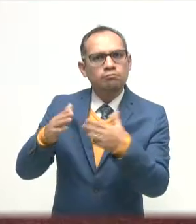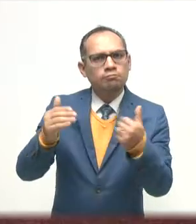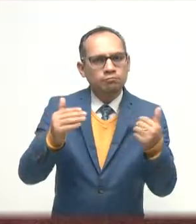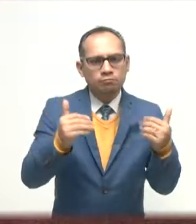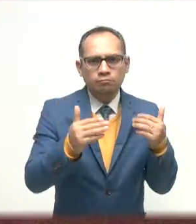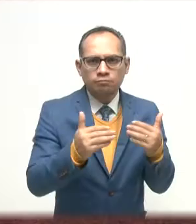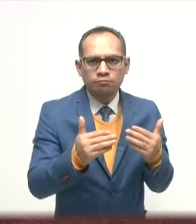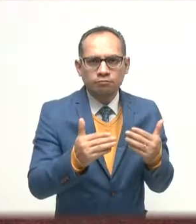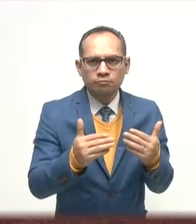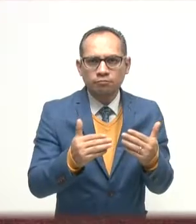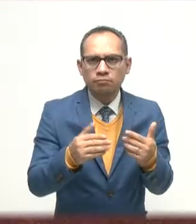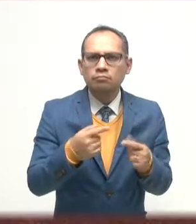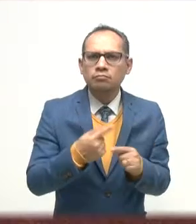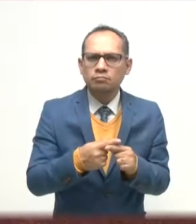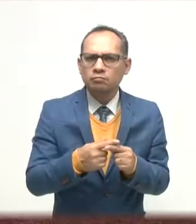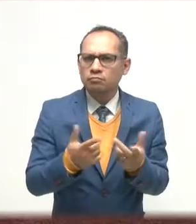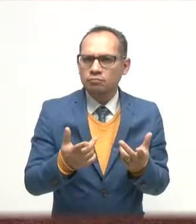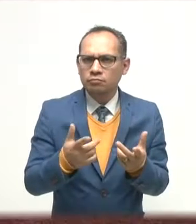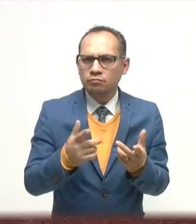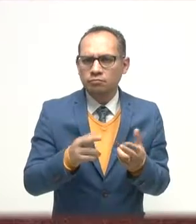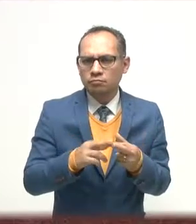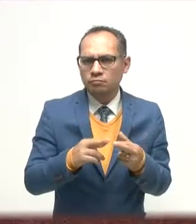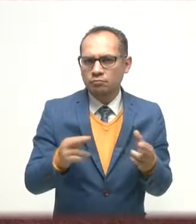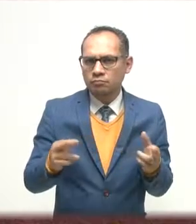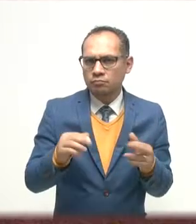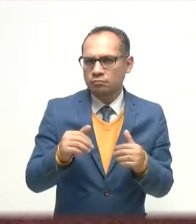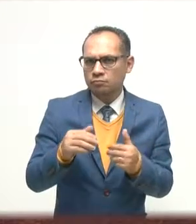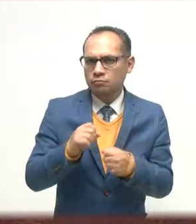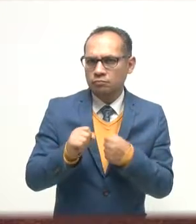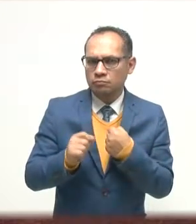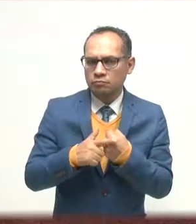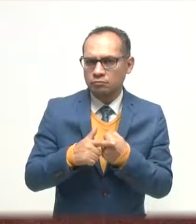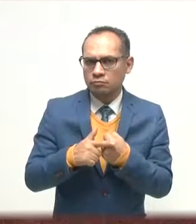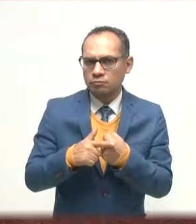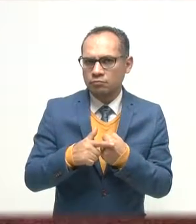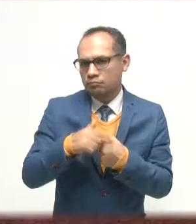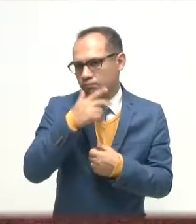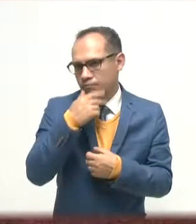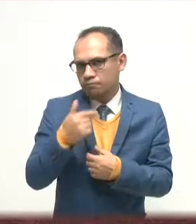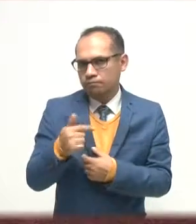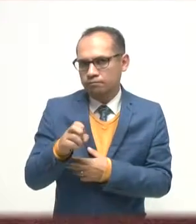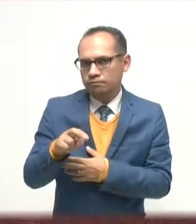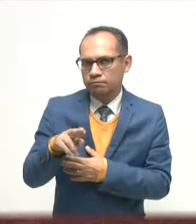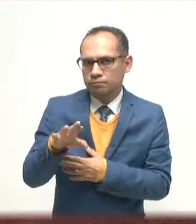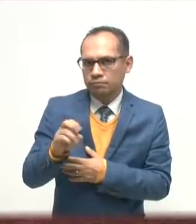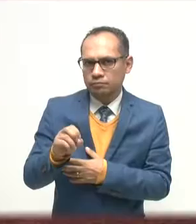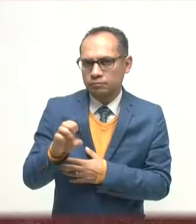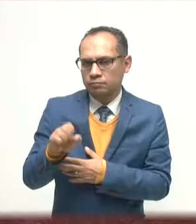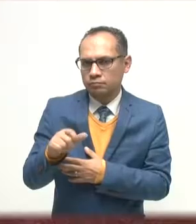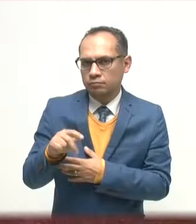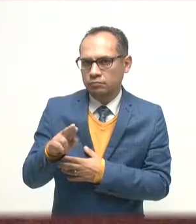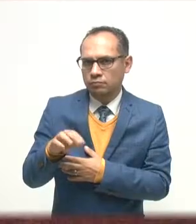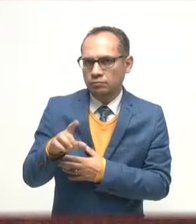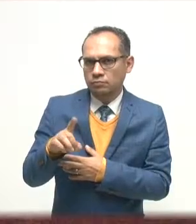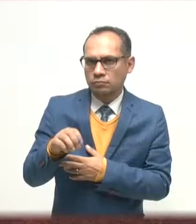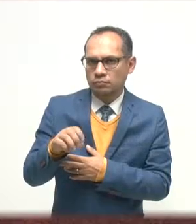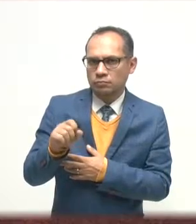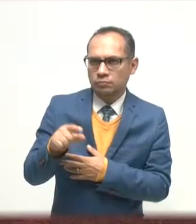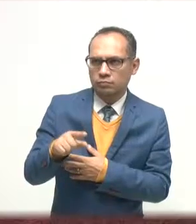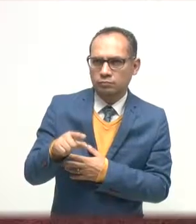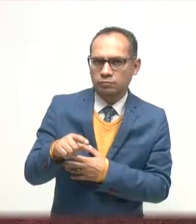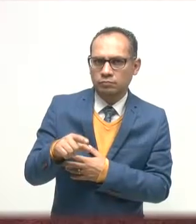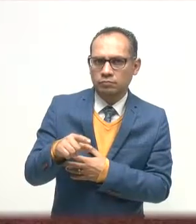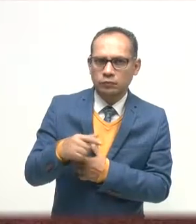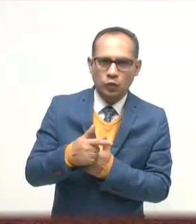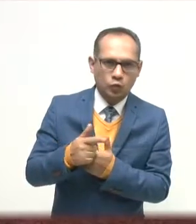quien fue secretario de relaciones exteriores don genaro estrada del gobierno de pasqual ortiz